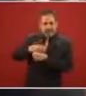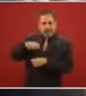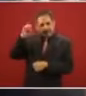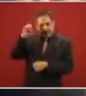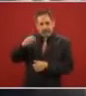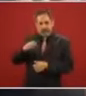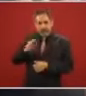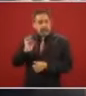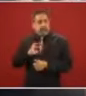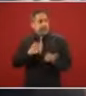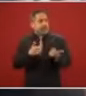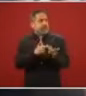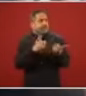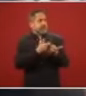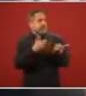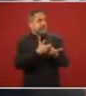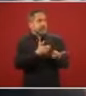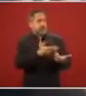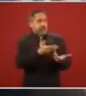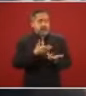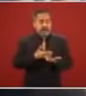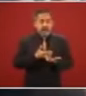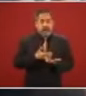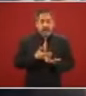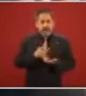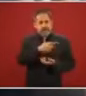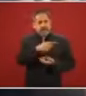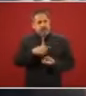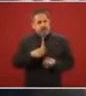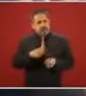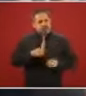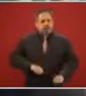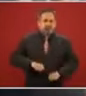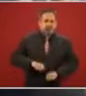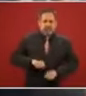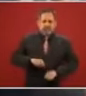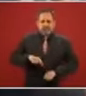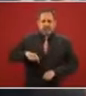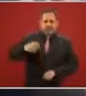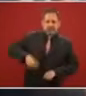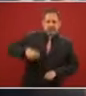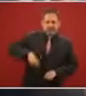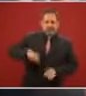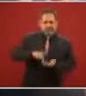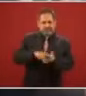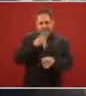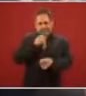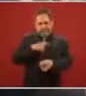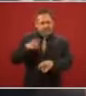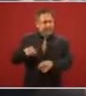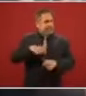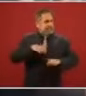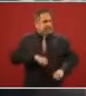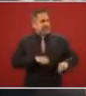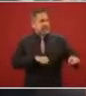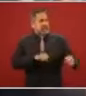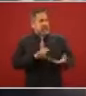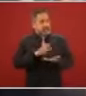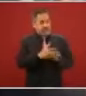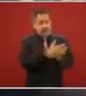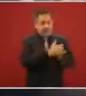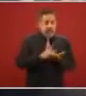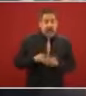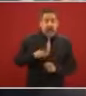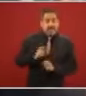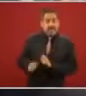la cooperacha de los empresarios machuchones, así como usted lo dice en sus términos, va a ser en